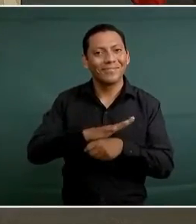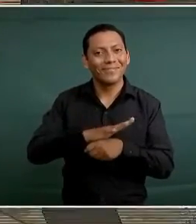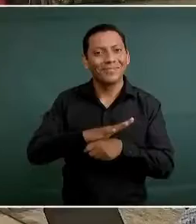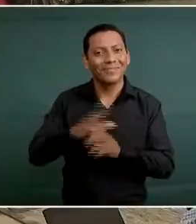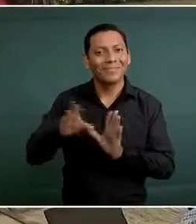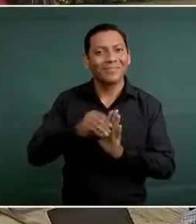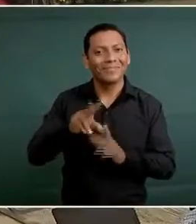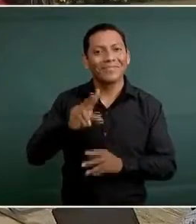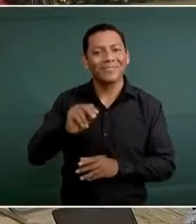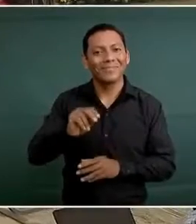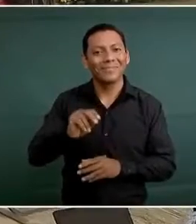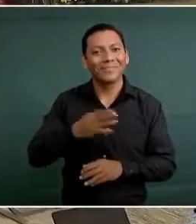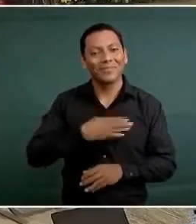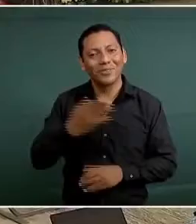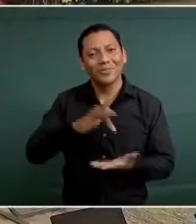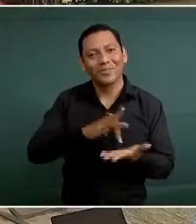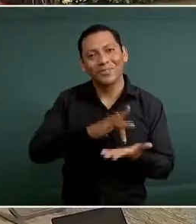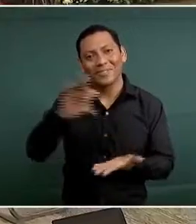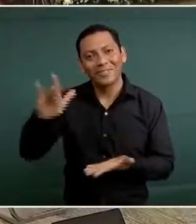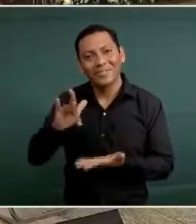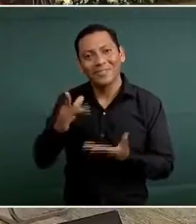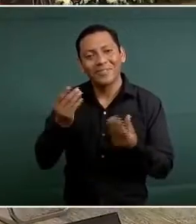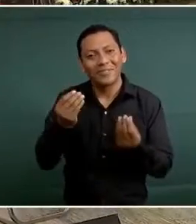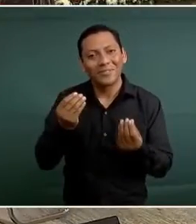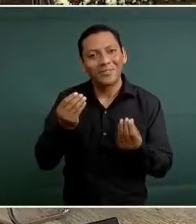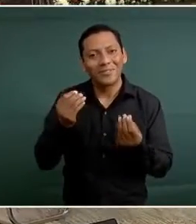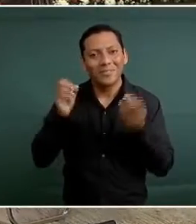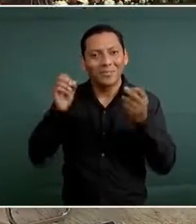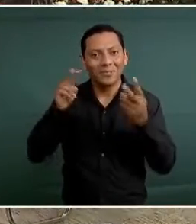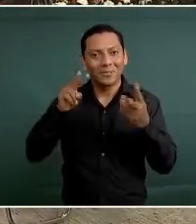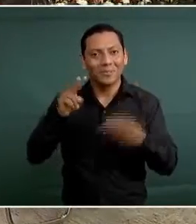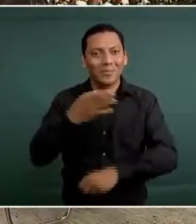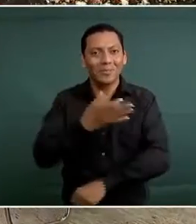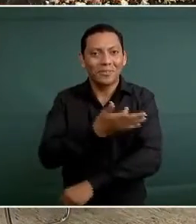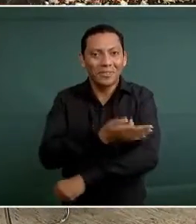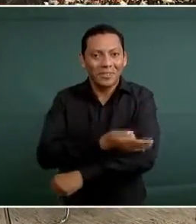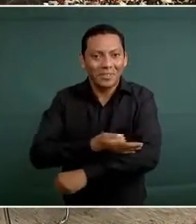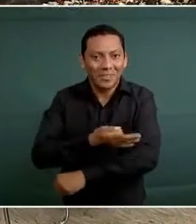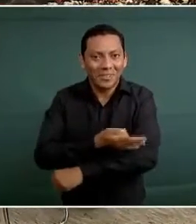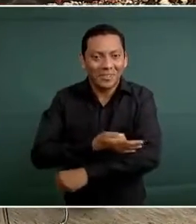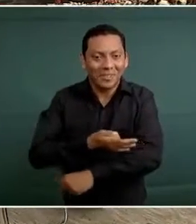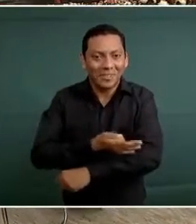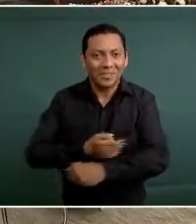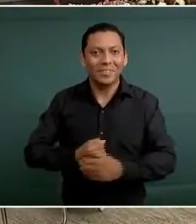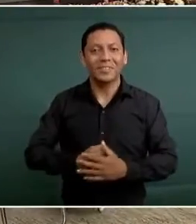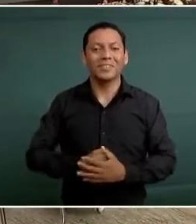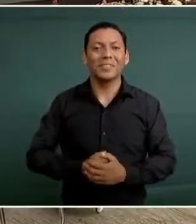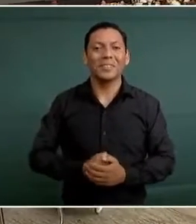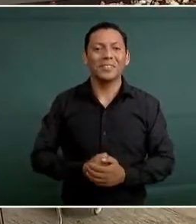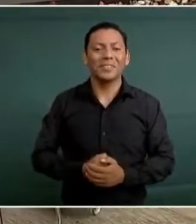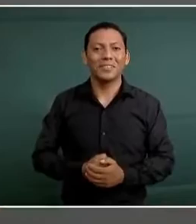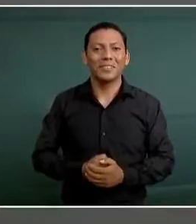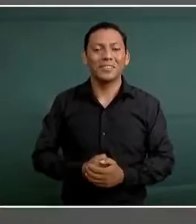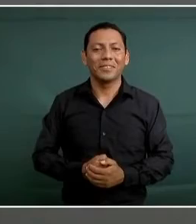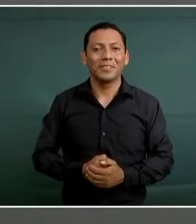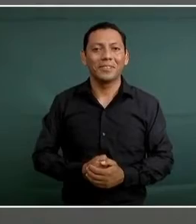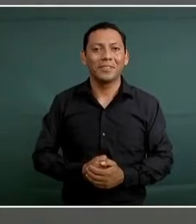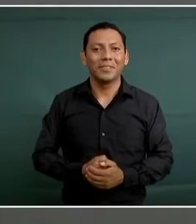bueno muchas gracias nos vemos más tarde este en